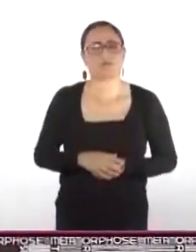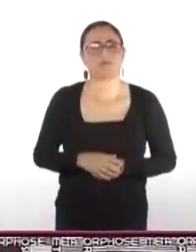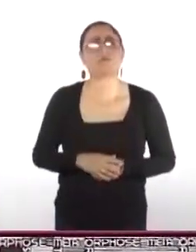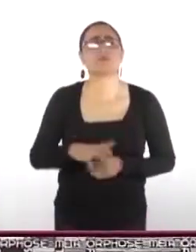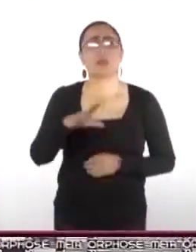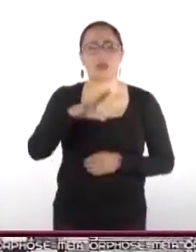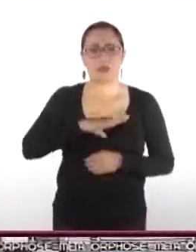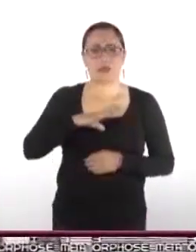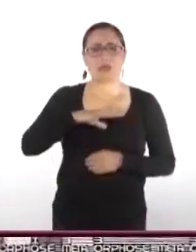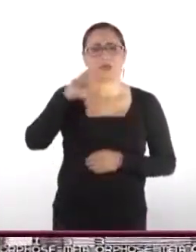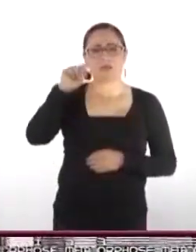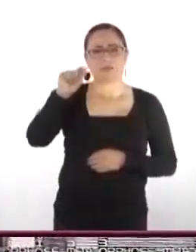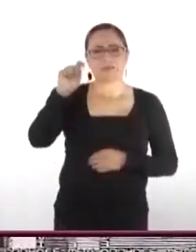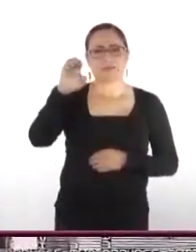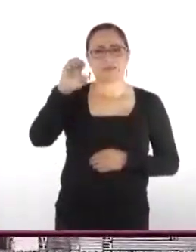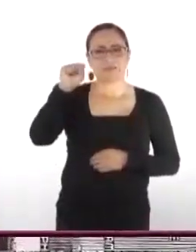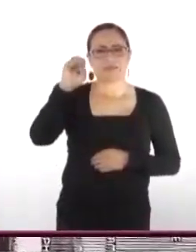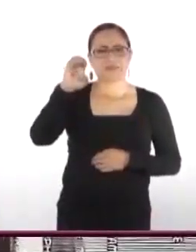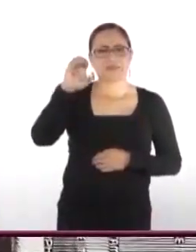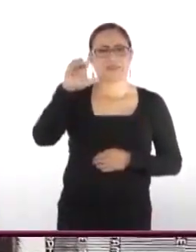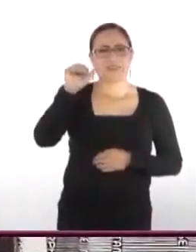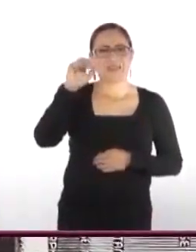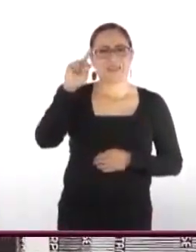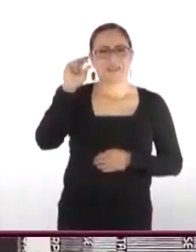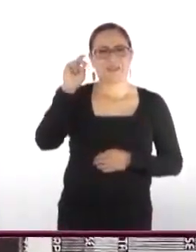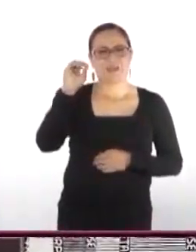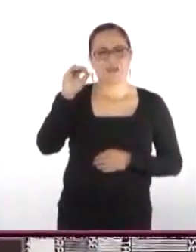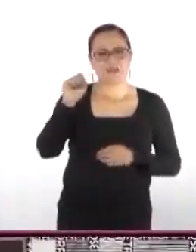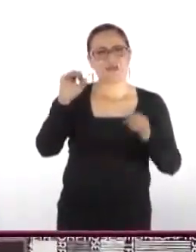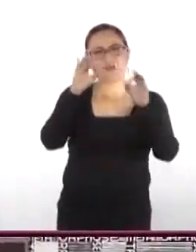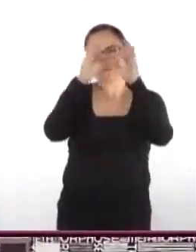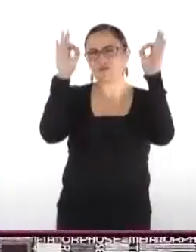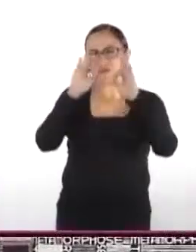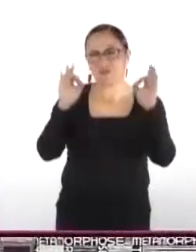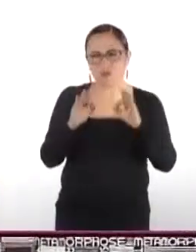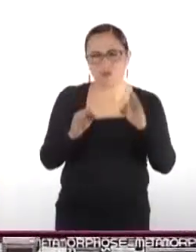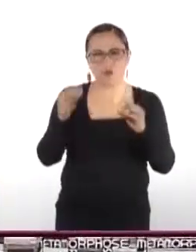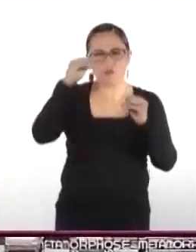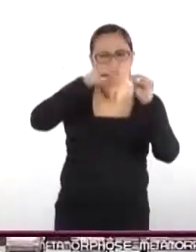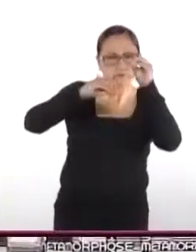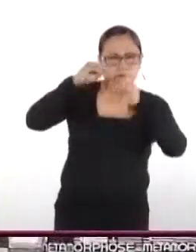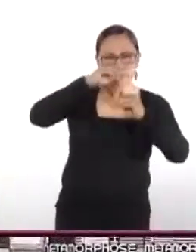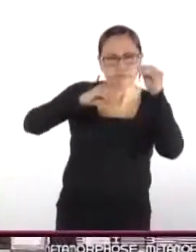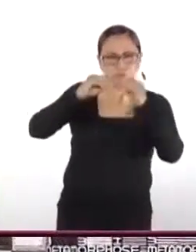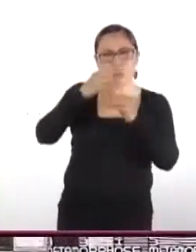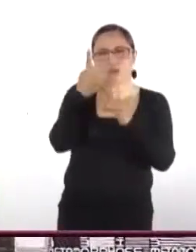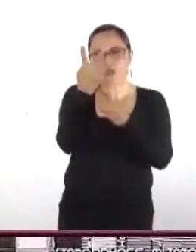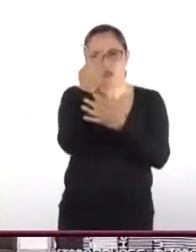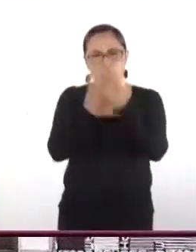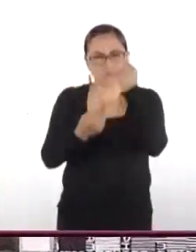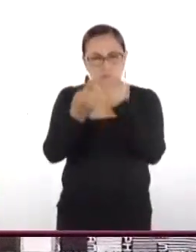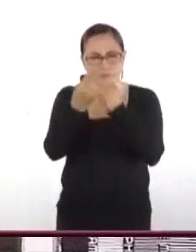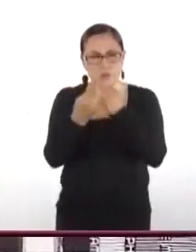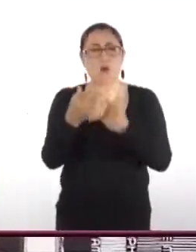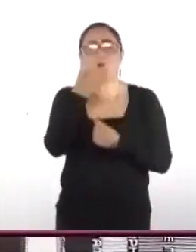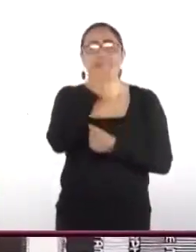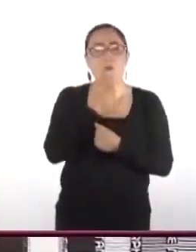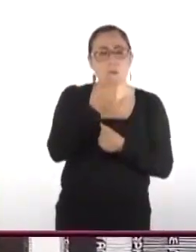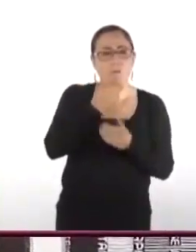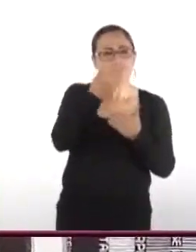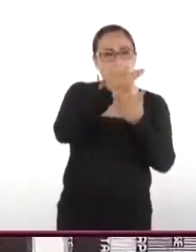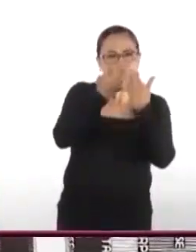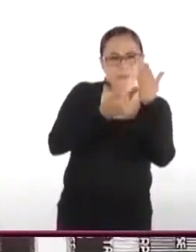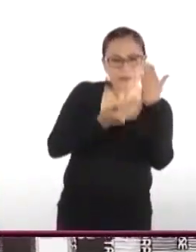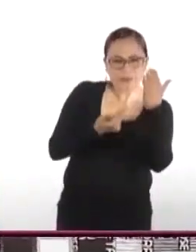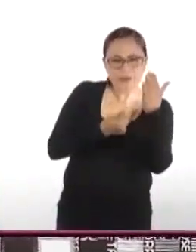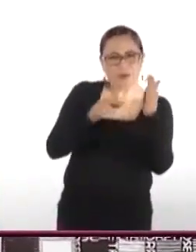semirregulares. Finalmente existen los teselados irregulares, que se forman por polígonos regulares e irregulares.